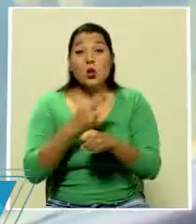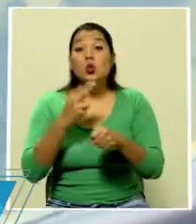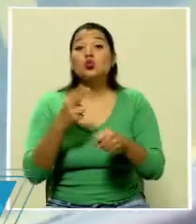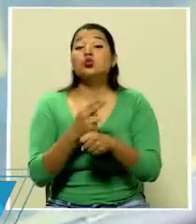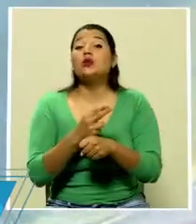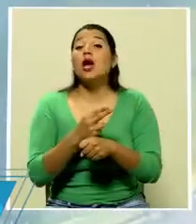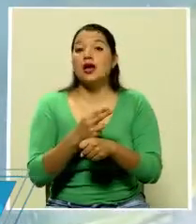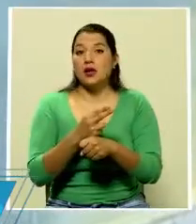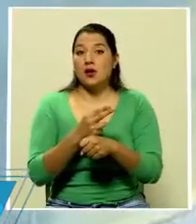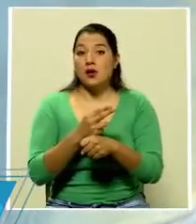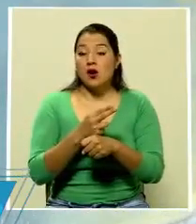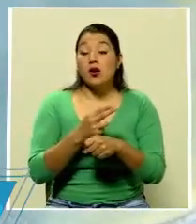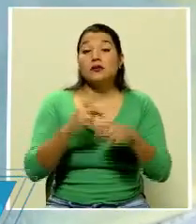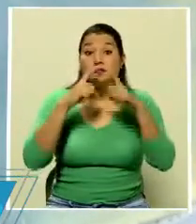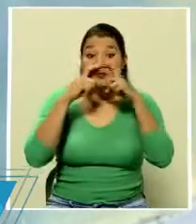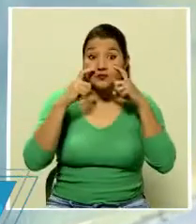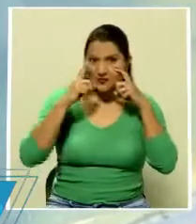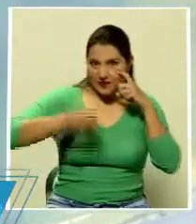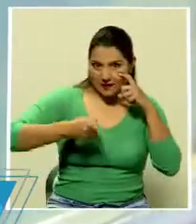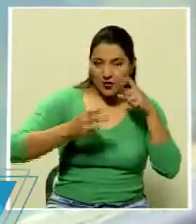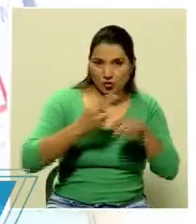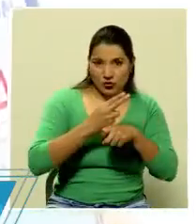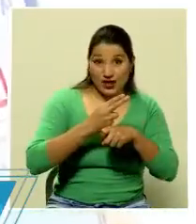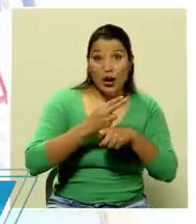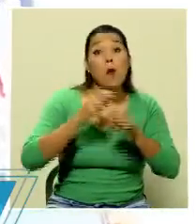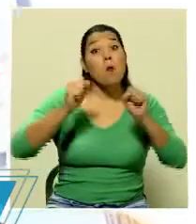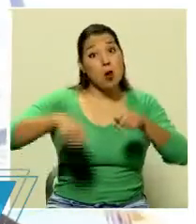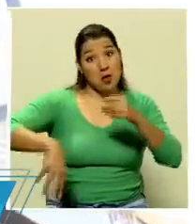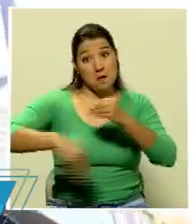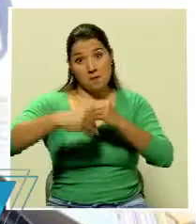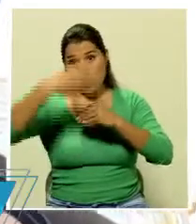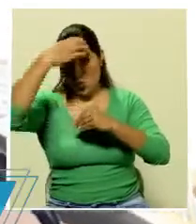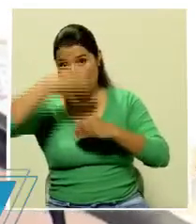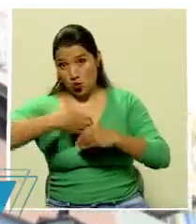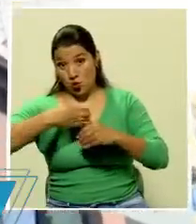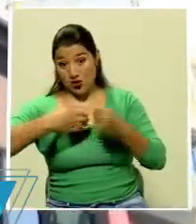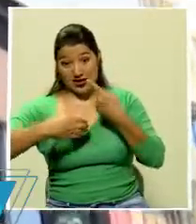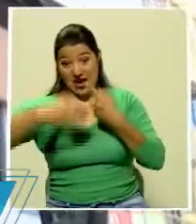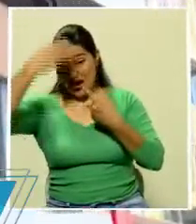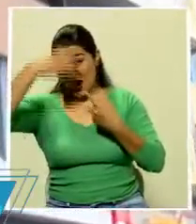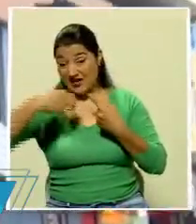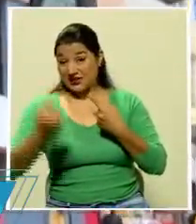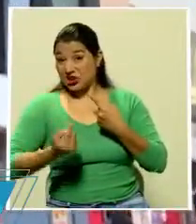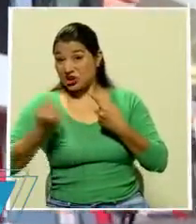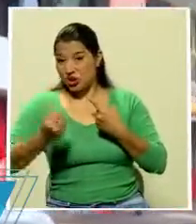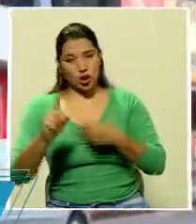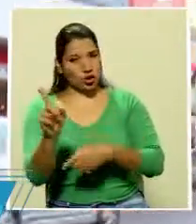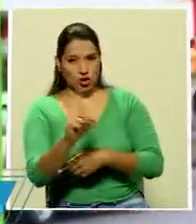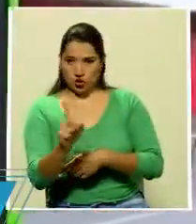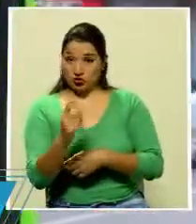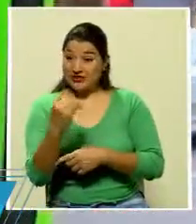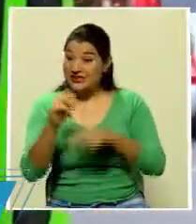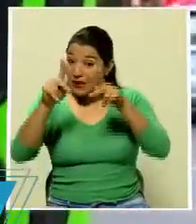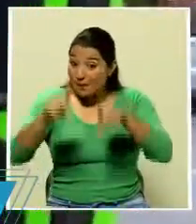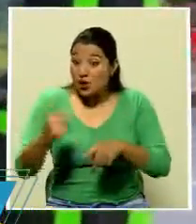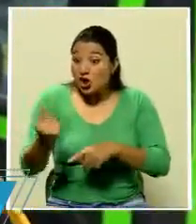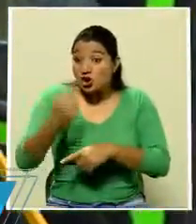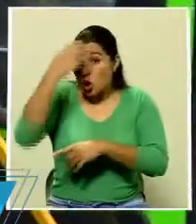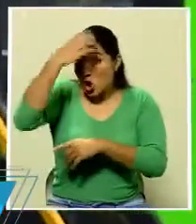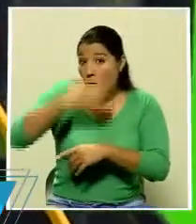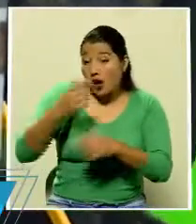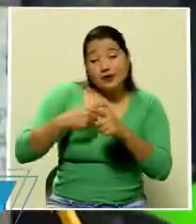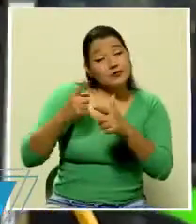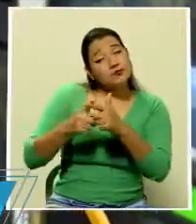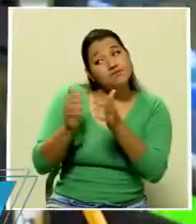como complemento a la mascarilla, por lo que en caso de que los usuarios porten solo la careta, se les pedirá